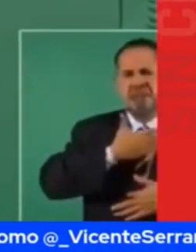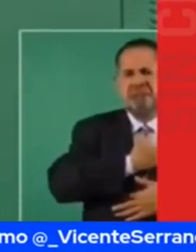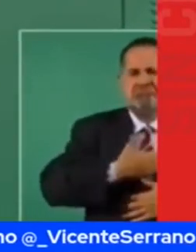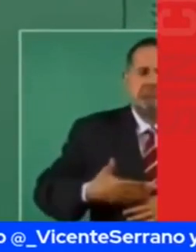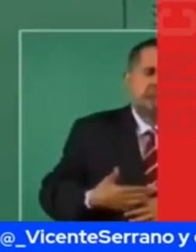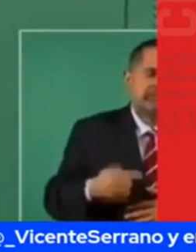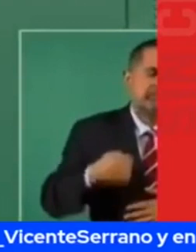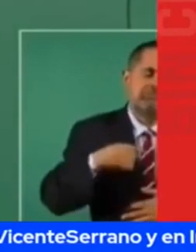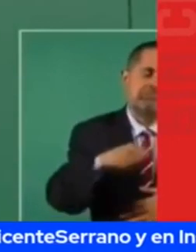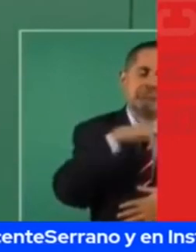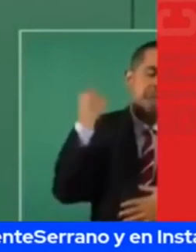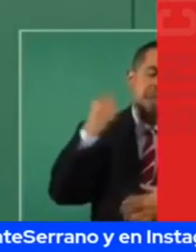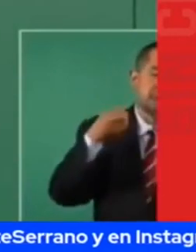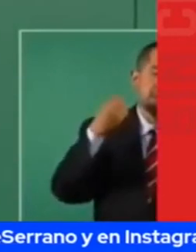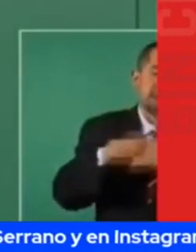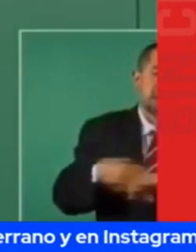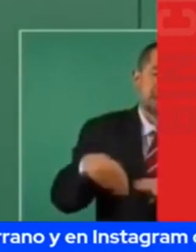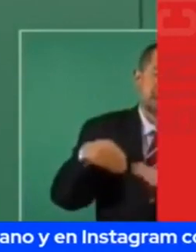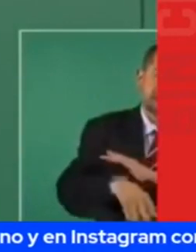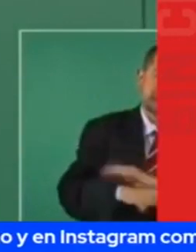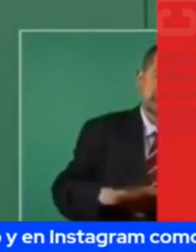ya me hubiesen destruido.